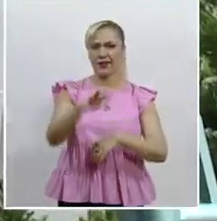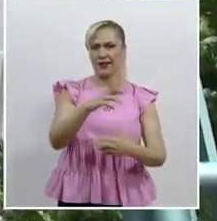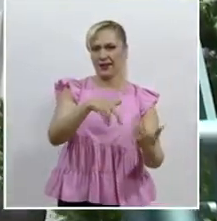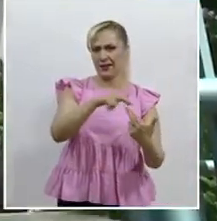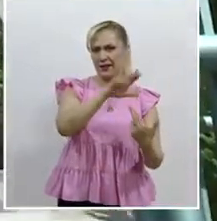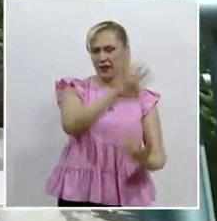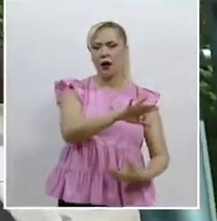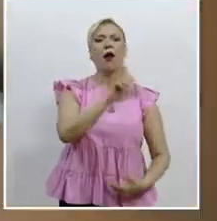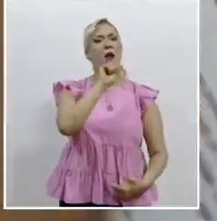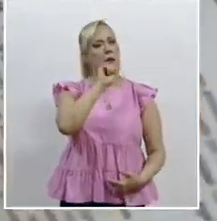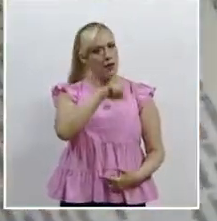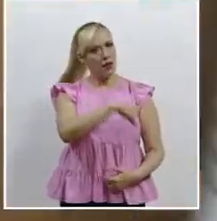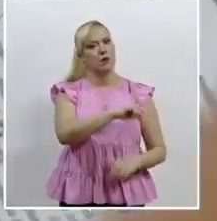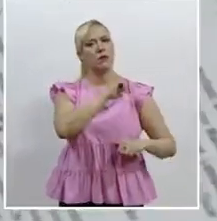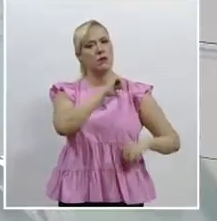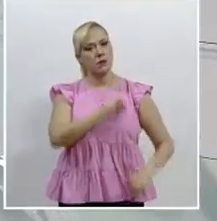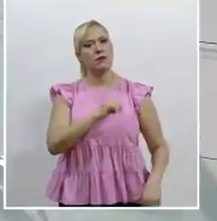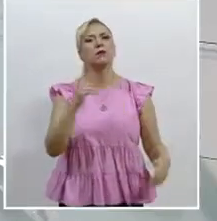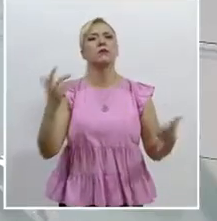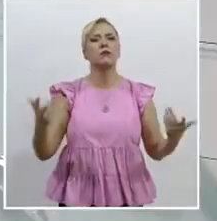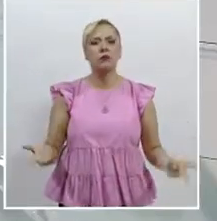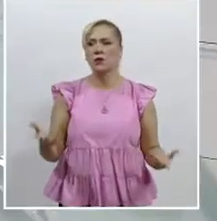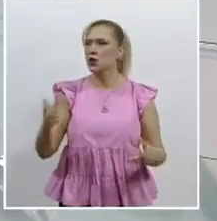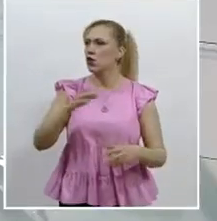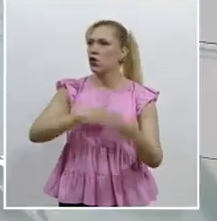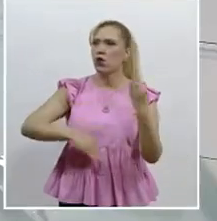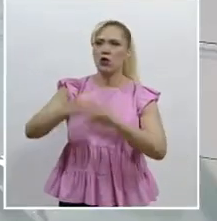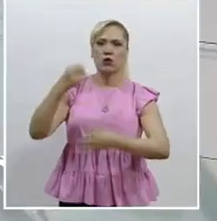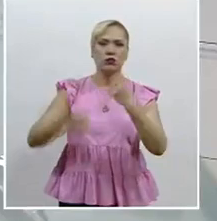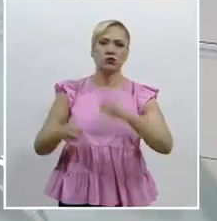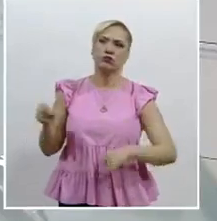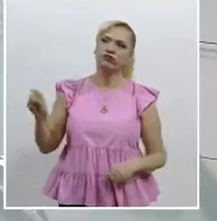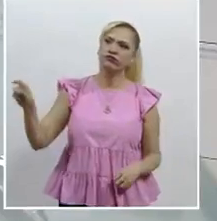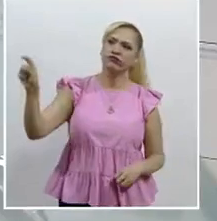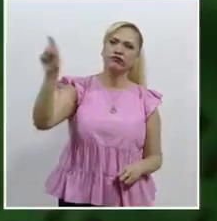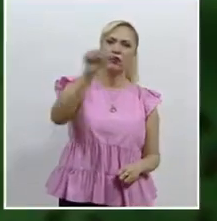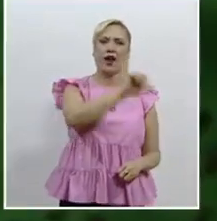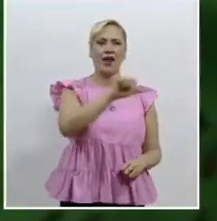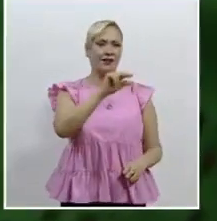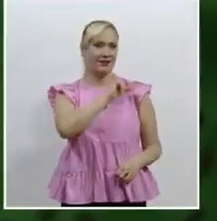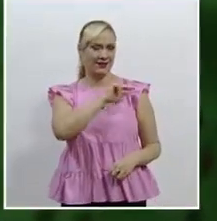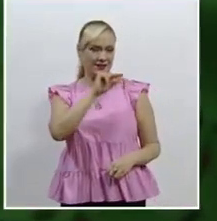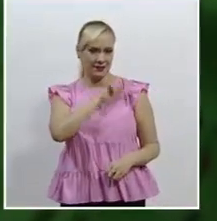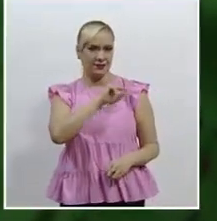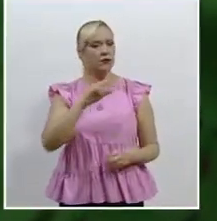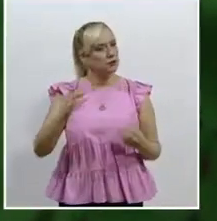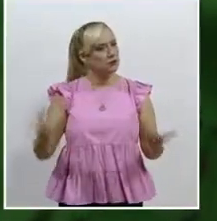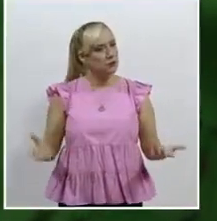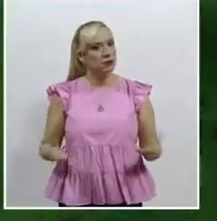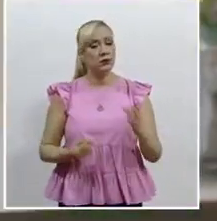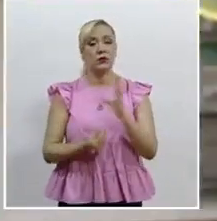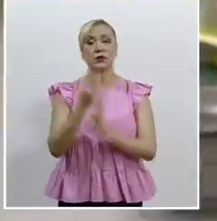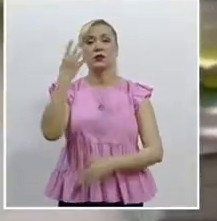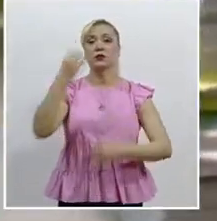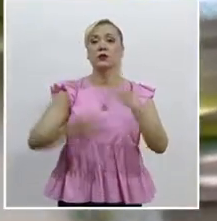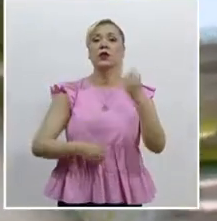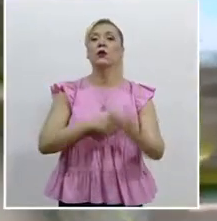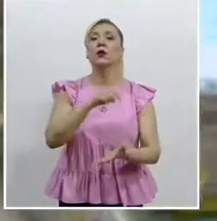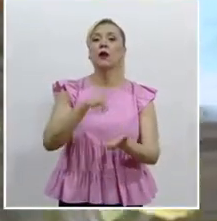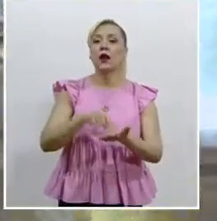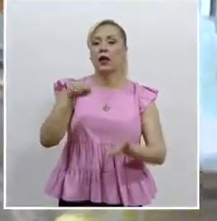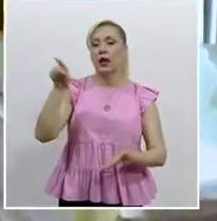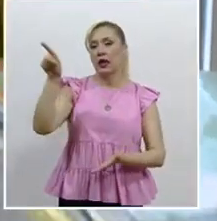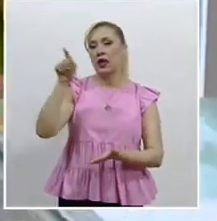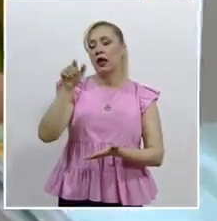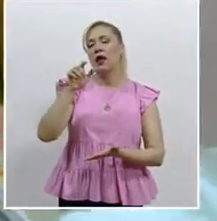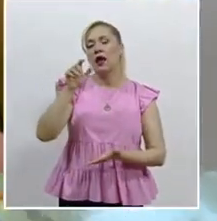igual competencia y jurisdicción territorial que el resto de los tribunales de igual especialidad y residencia. El nuevo tribunal tendrá su residencia en la ciudad